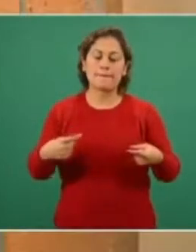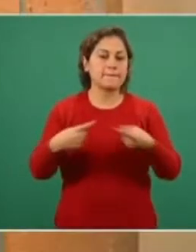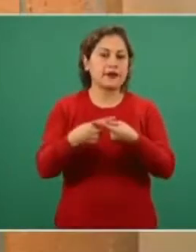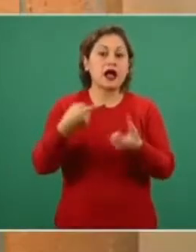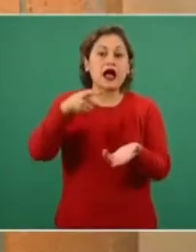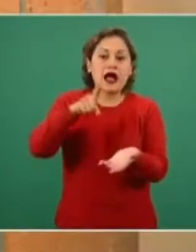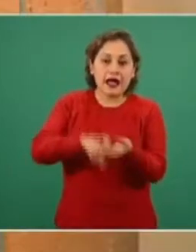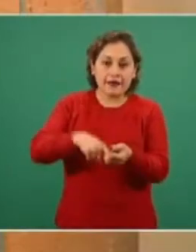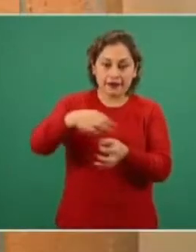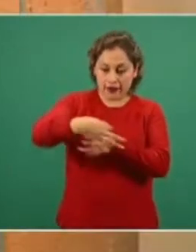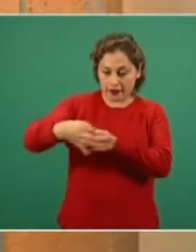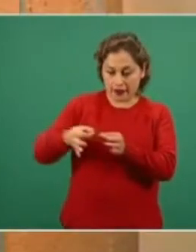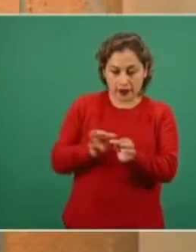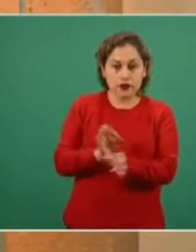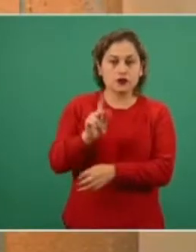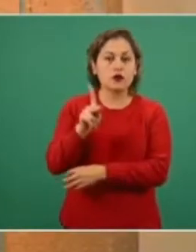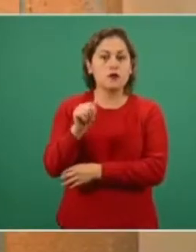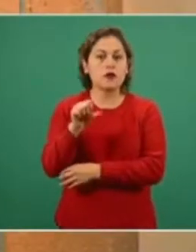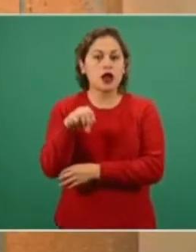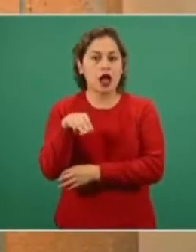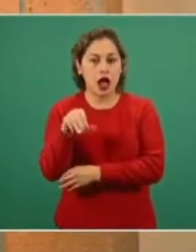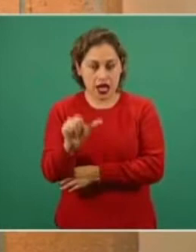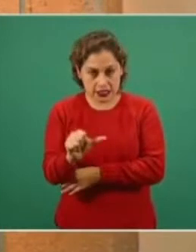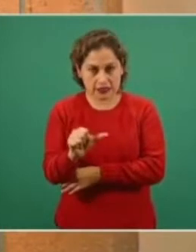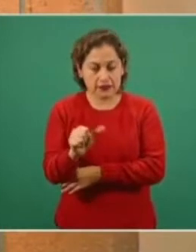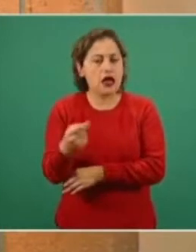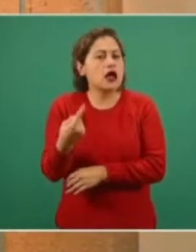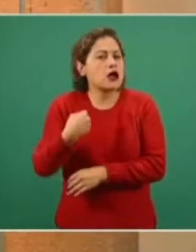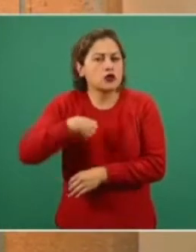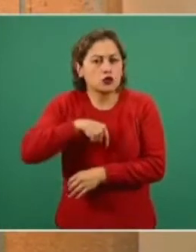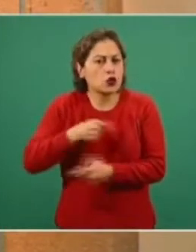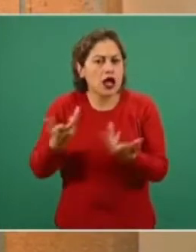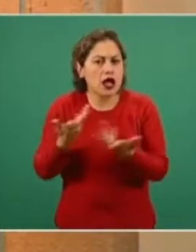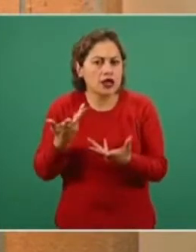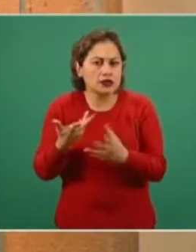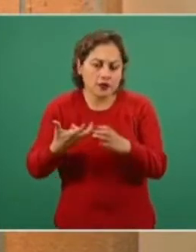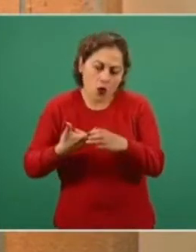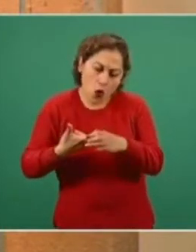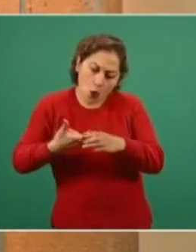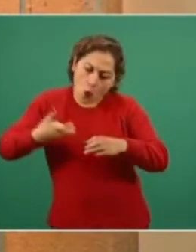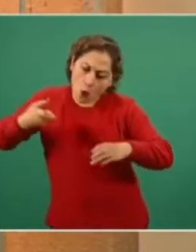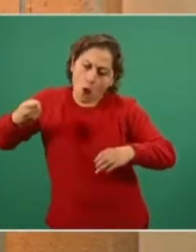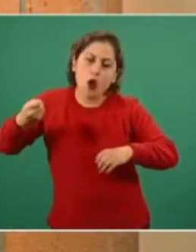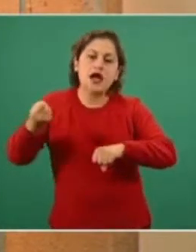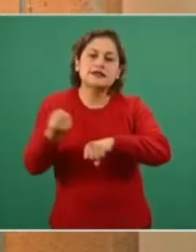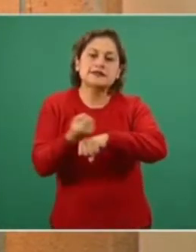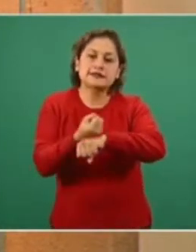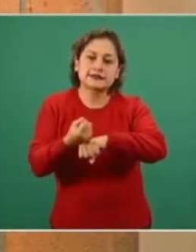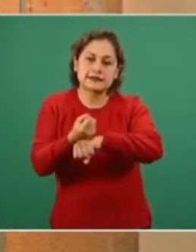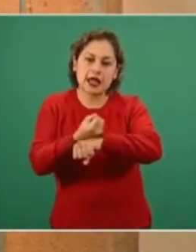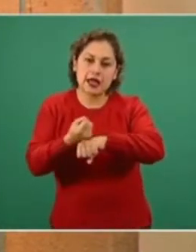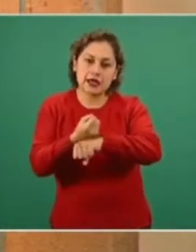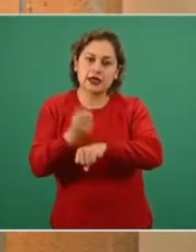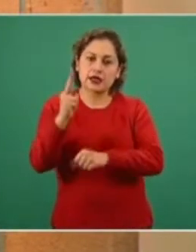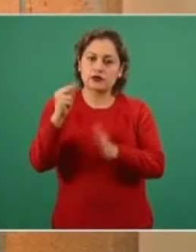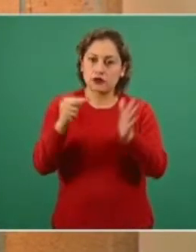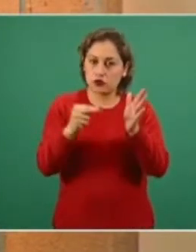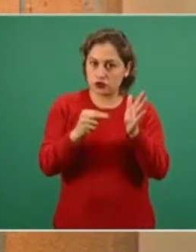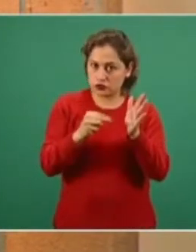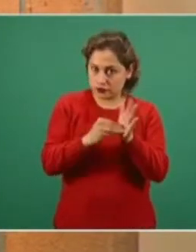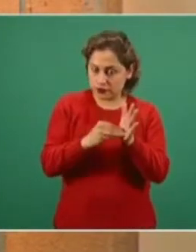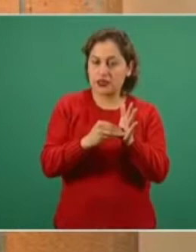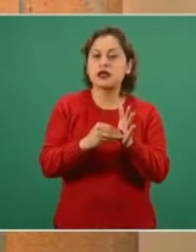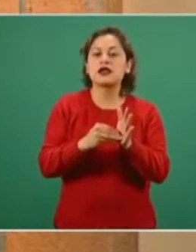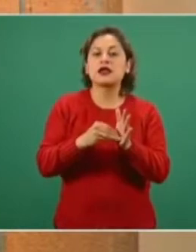que se hace es extraer la parte líquida de la sangre de 2,000 mililitros, se extraen y